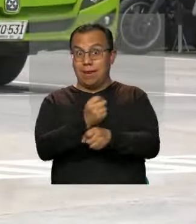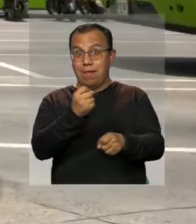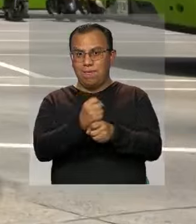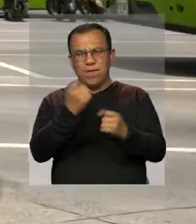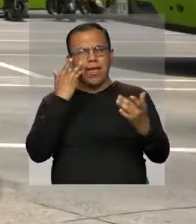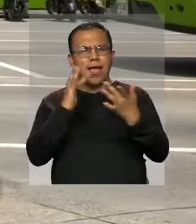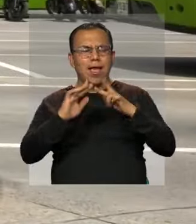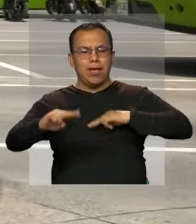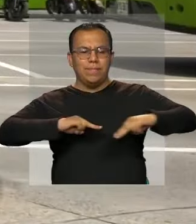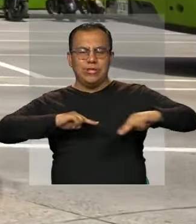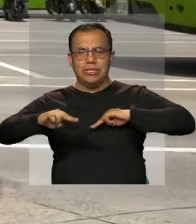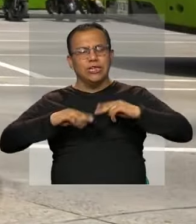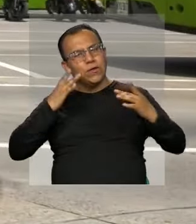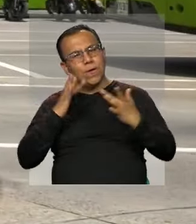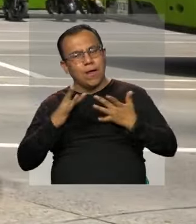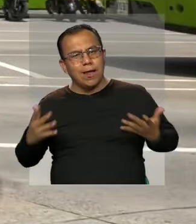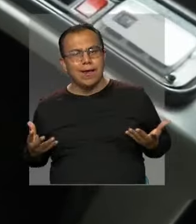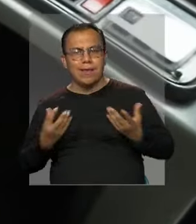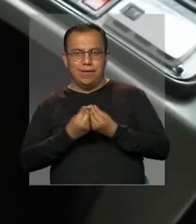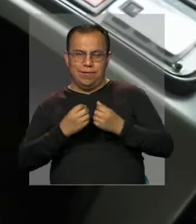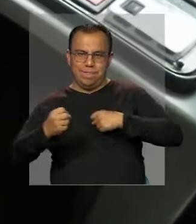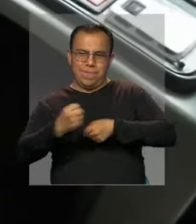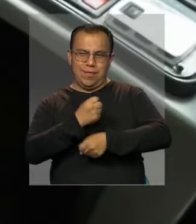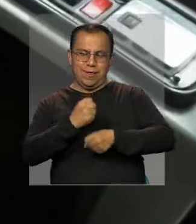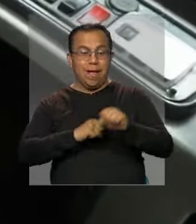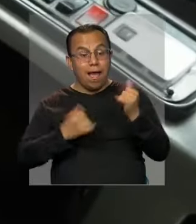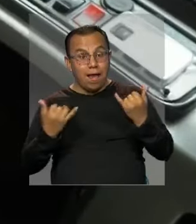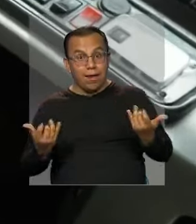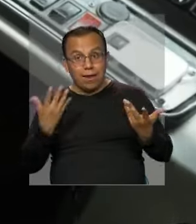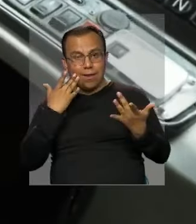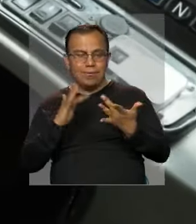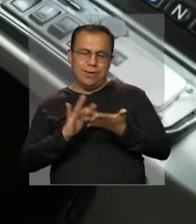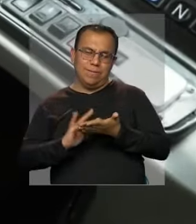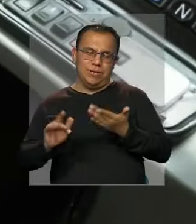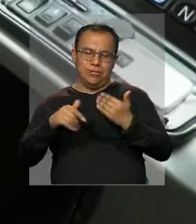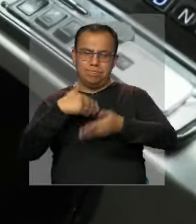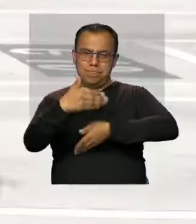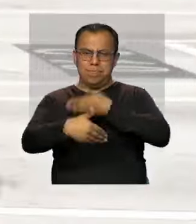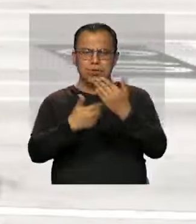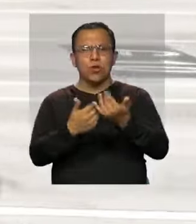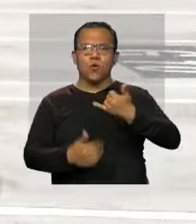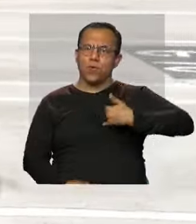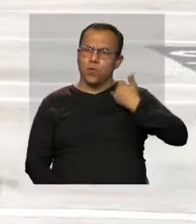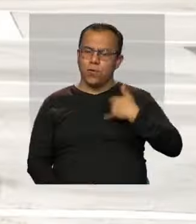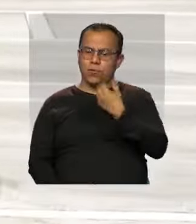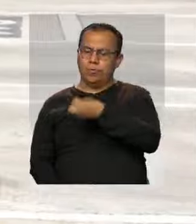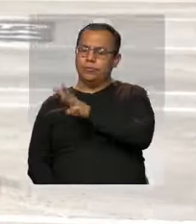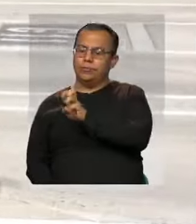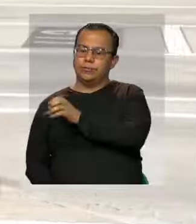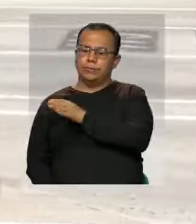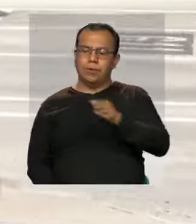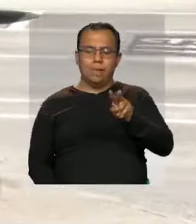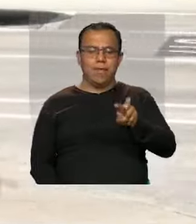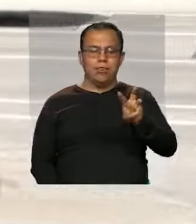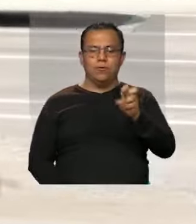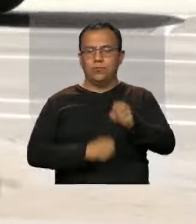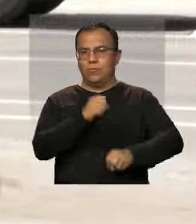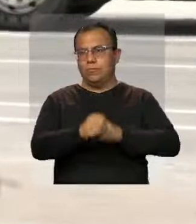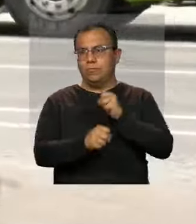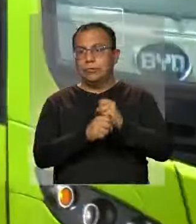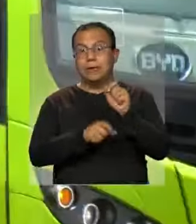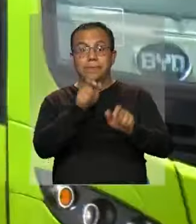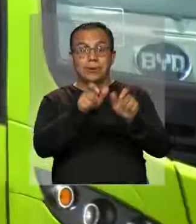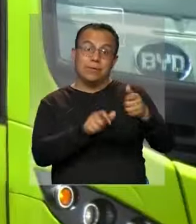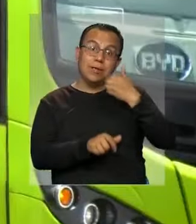temas administrativos y de mantenimiento. Además, en La Rolita trabajan jóvenes entre los 18 y 28 años,